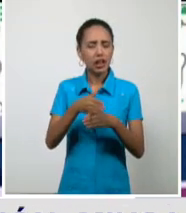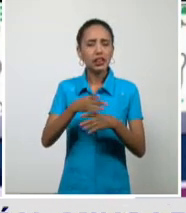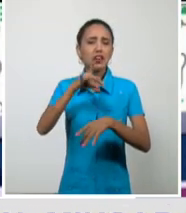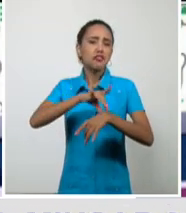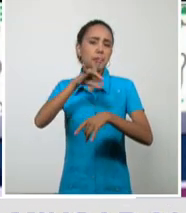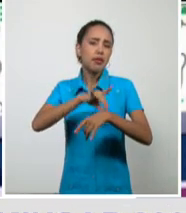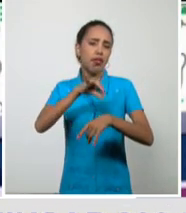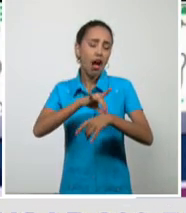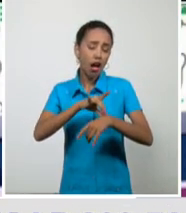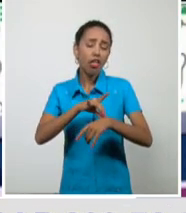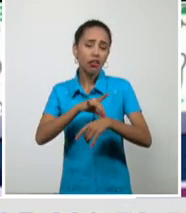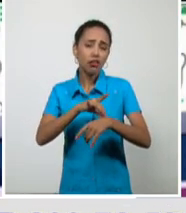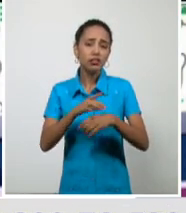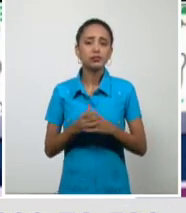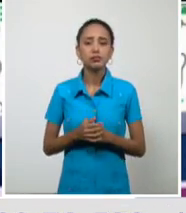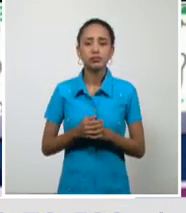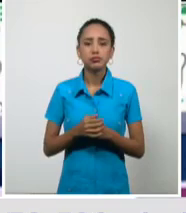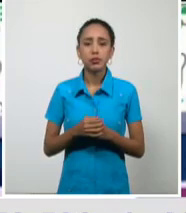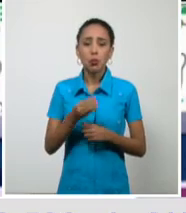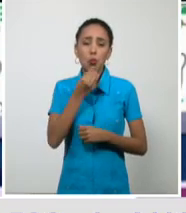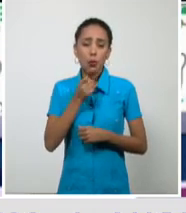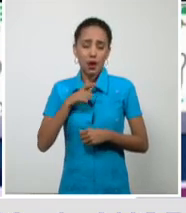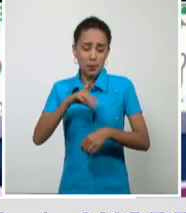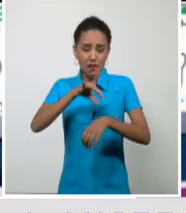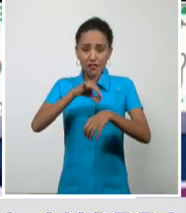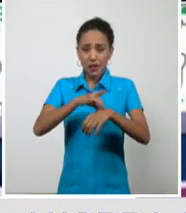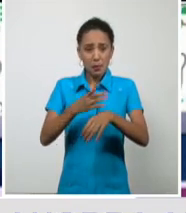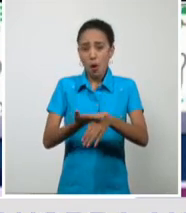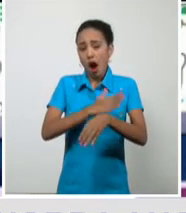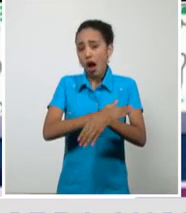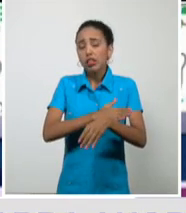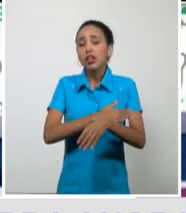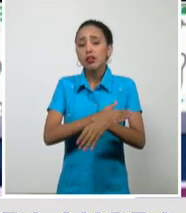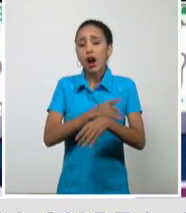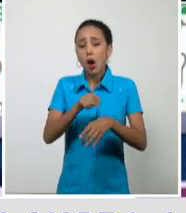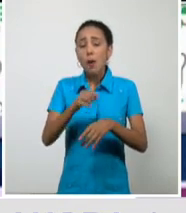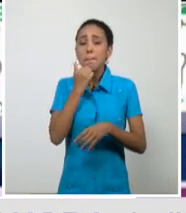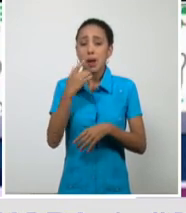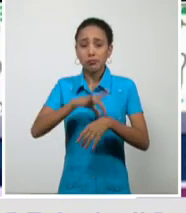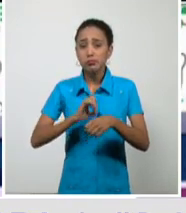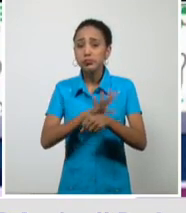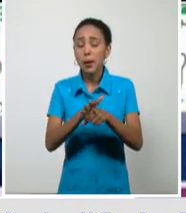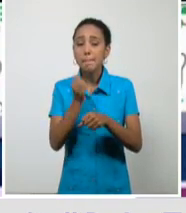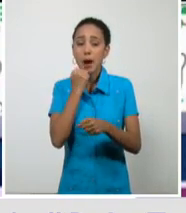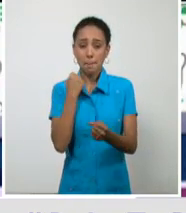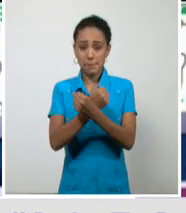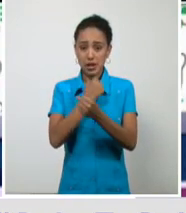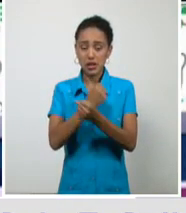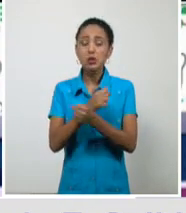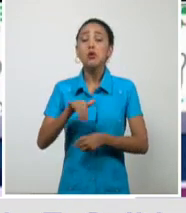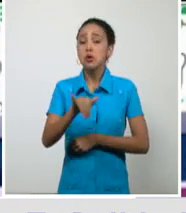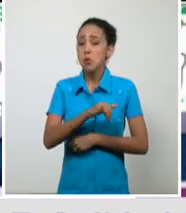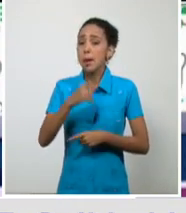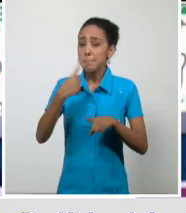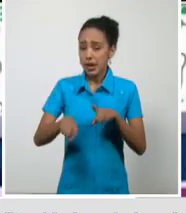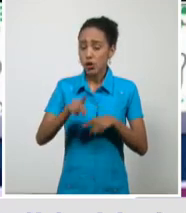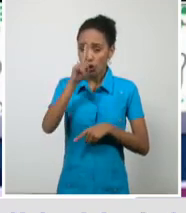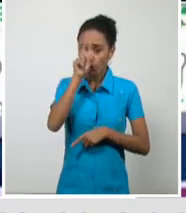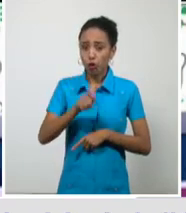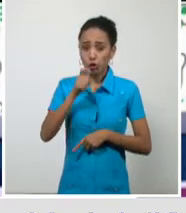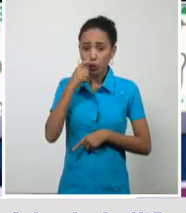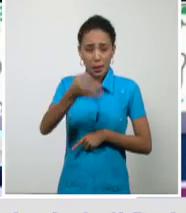pueden tener mayor riesgo las personas que lo padecen de contraer la COVID-19, y Durán